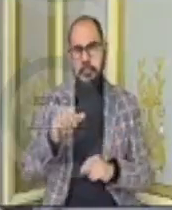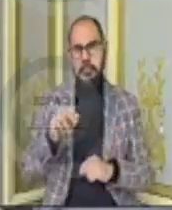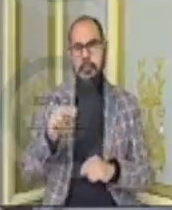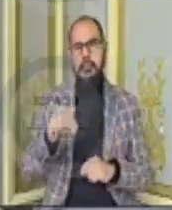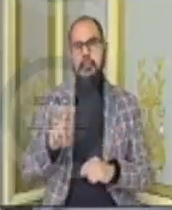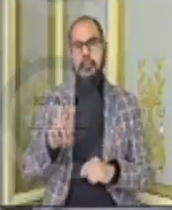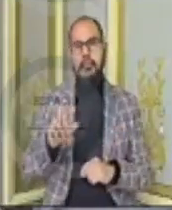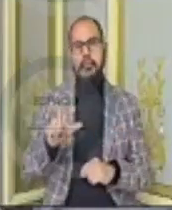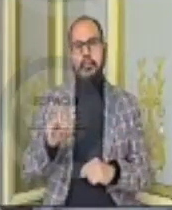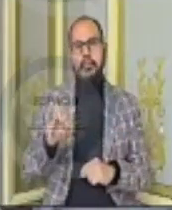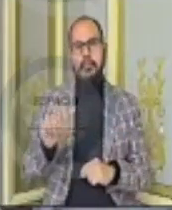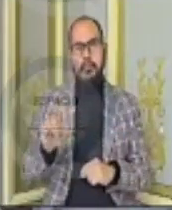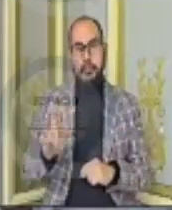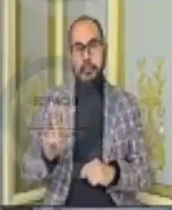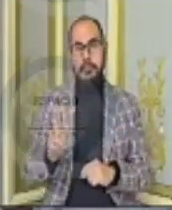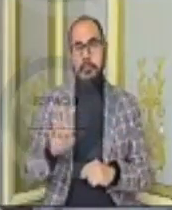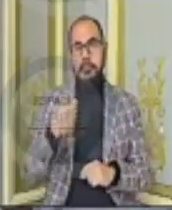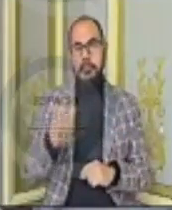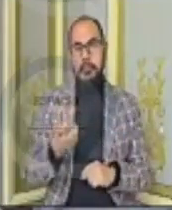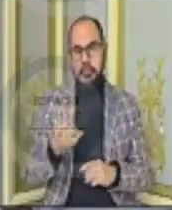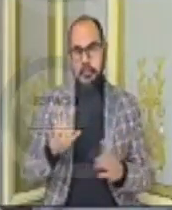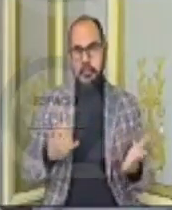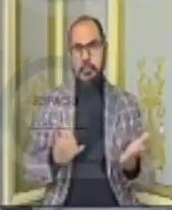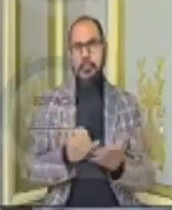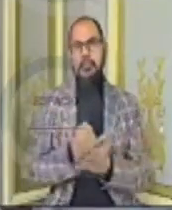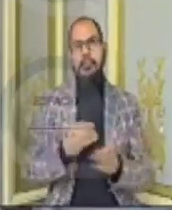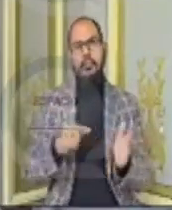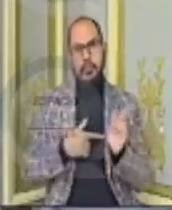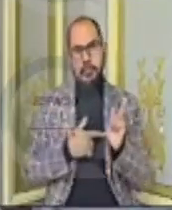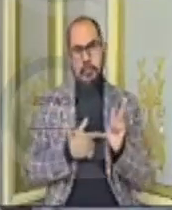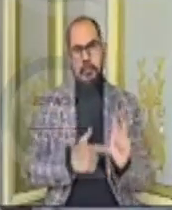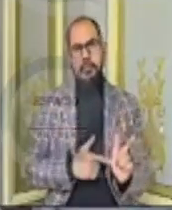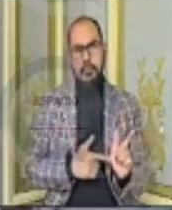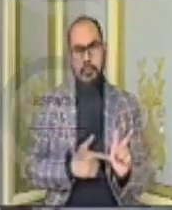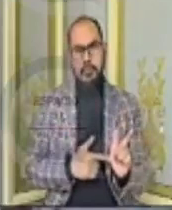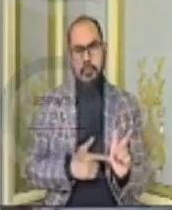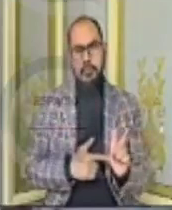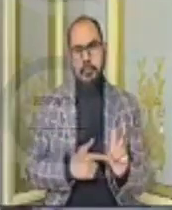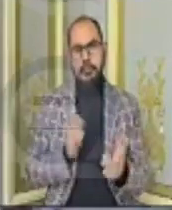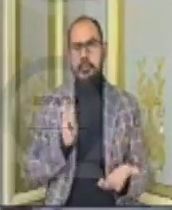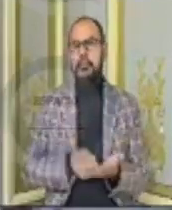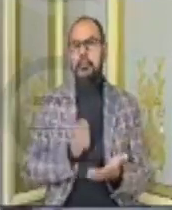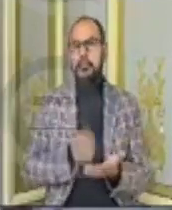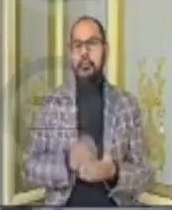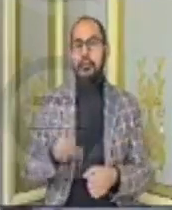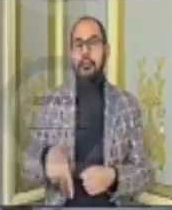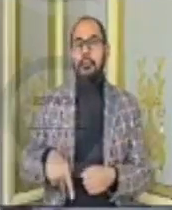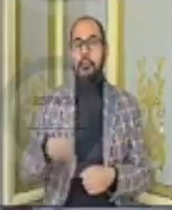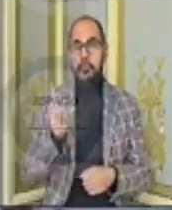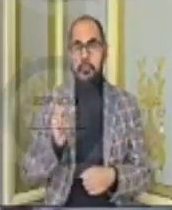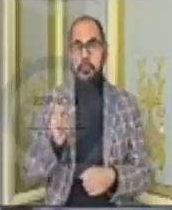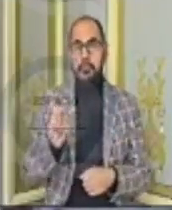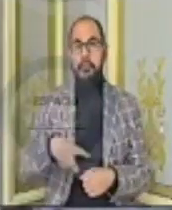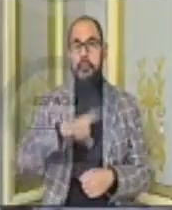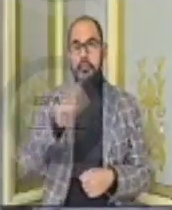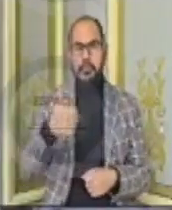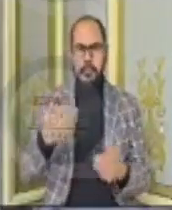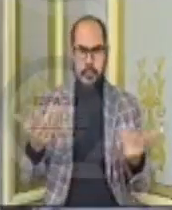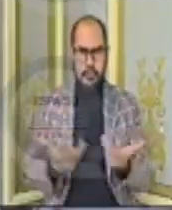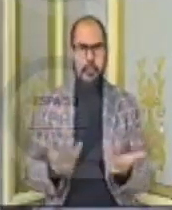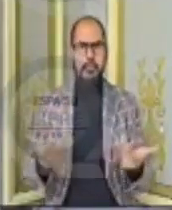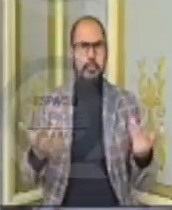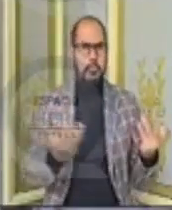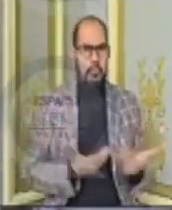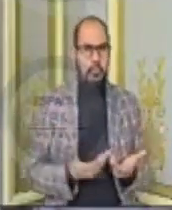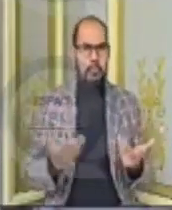Ante esa posibilidad, se determinó continuar con el litigio. Sin embargo, después de varios recursos, es